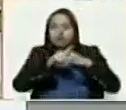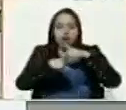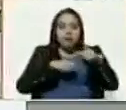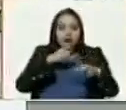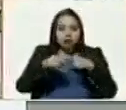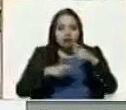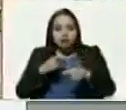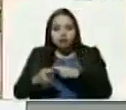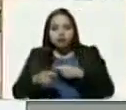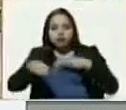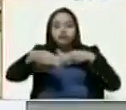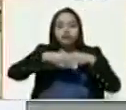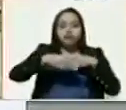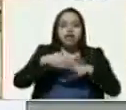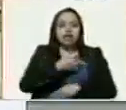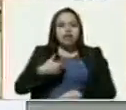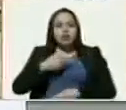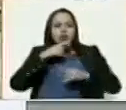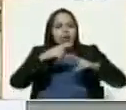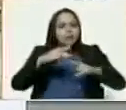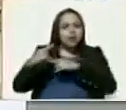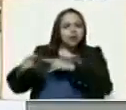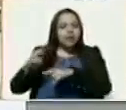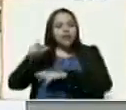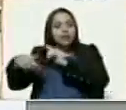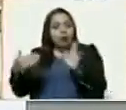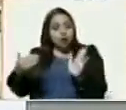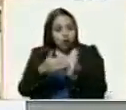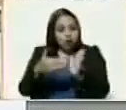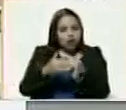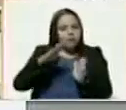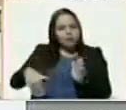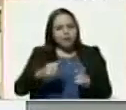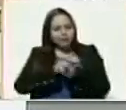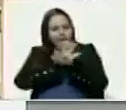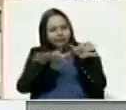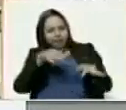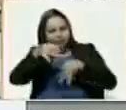en la medida de lo posible queremos responder algunas para aclarar en líneas generales